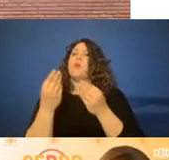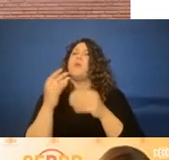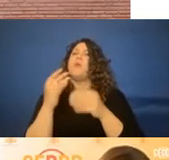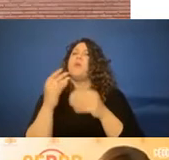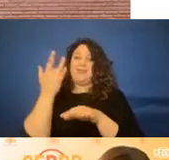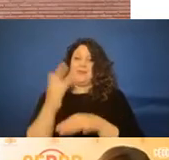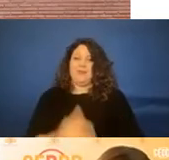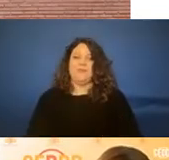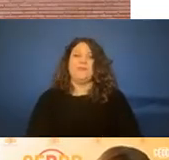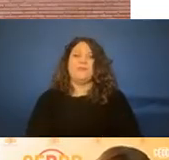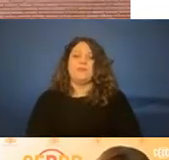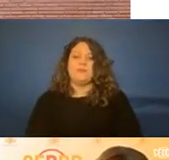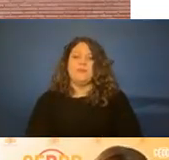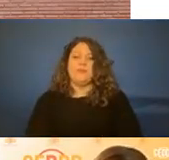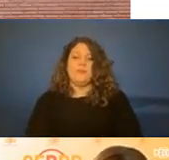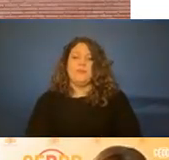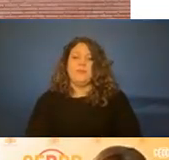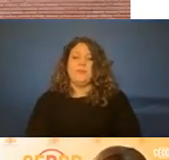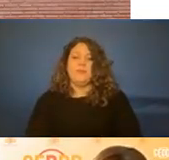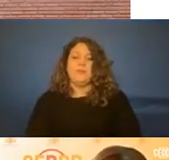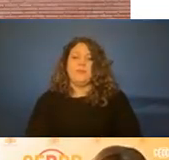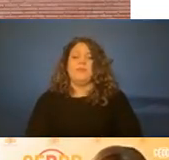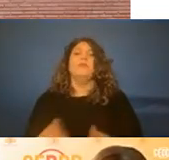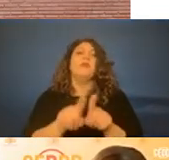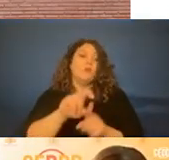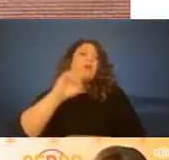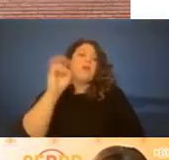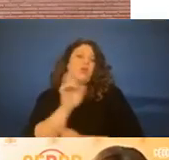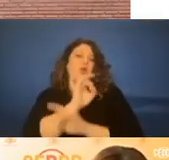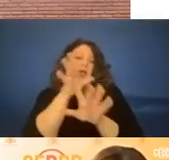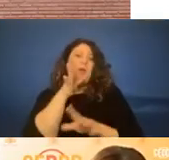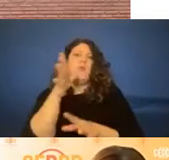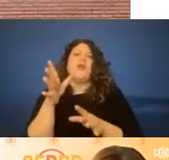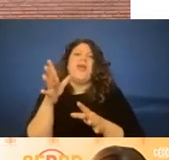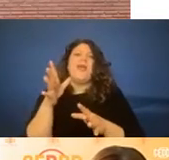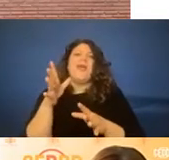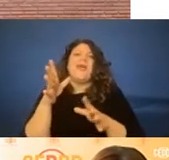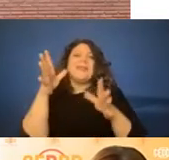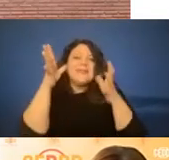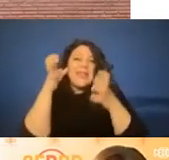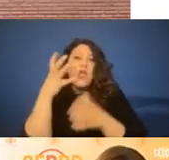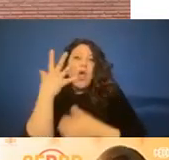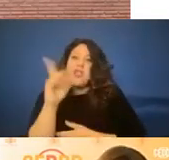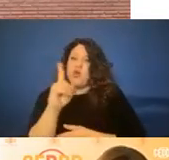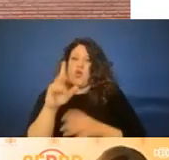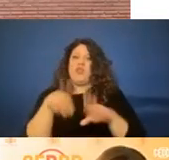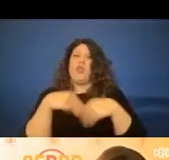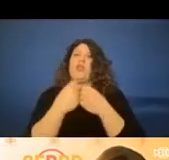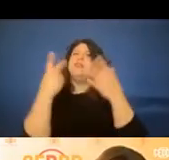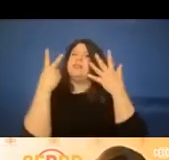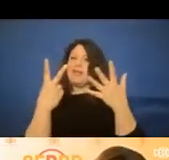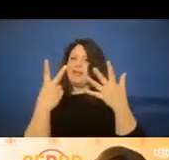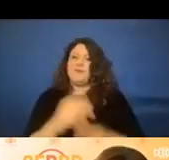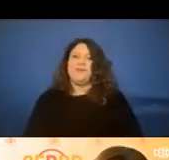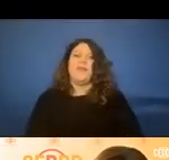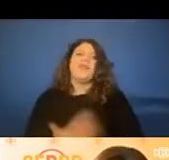sensibilizados, igual que otros, por supuesto, porque los sentidos no son 5, sino son 7. Y aquí